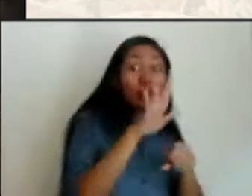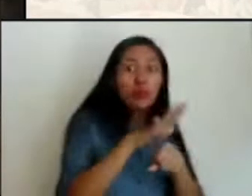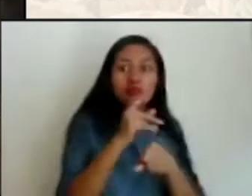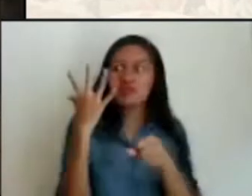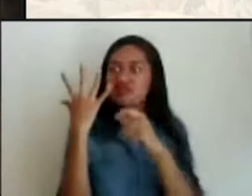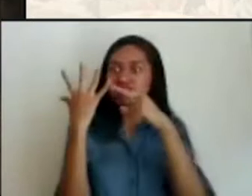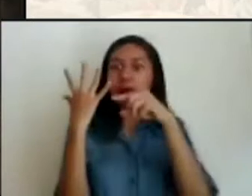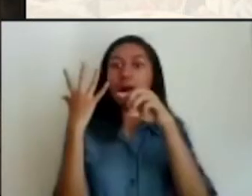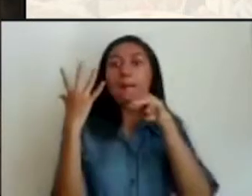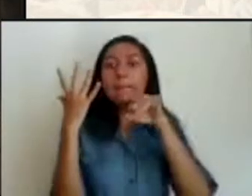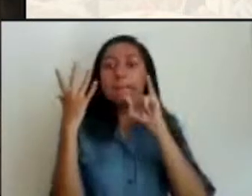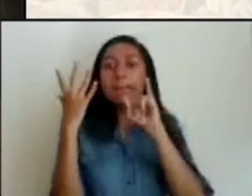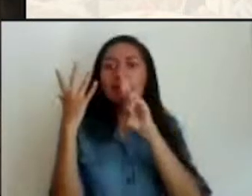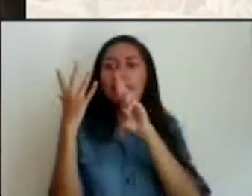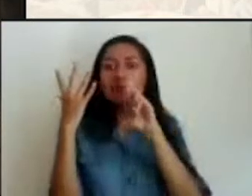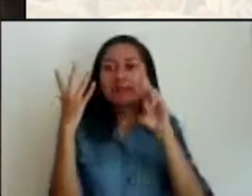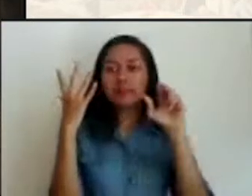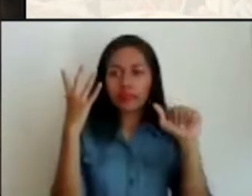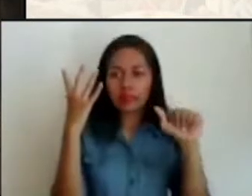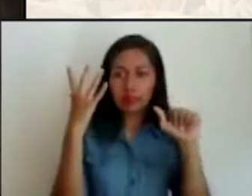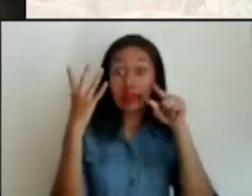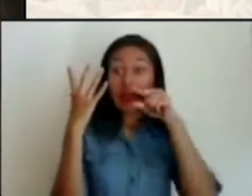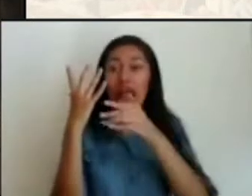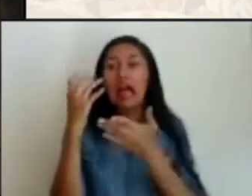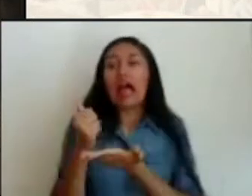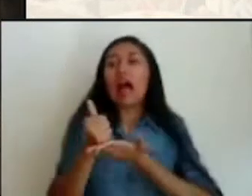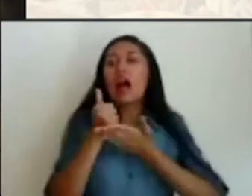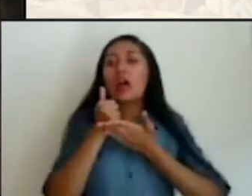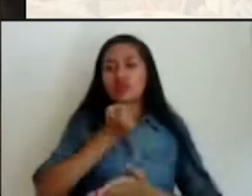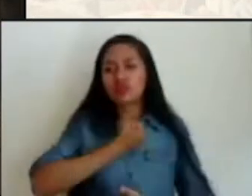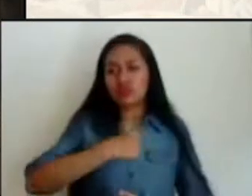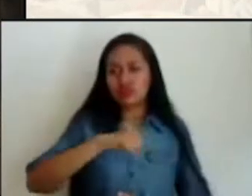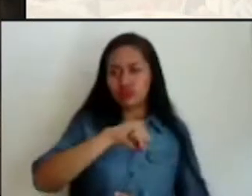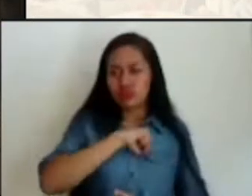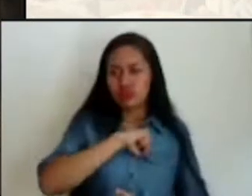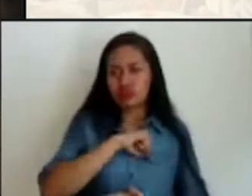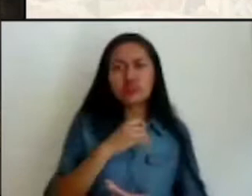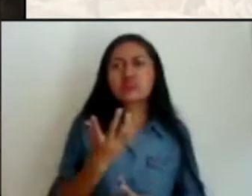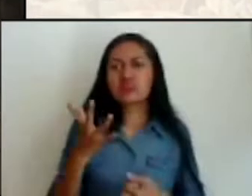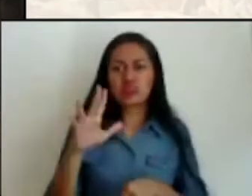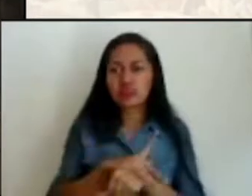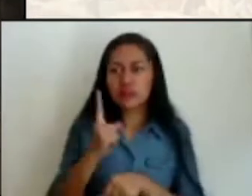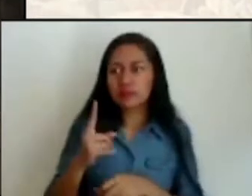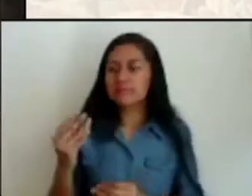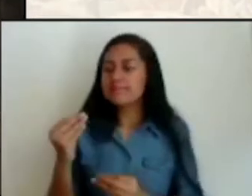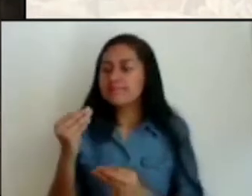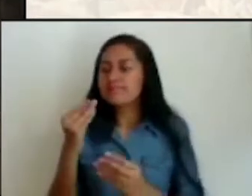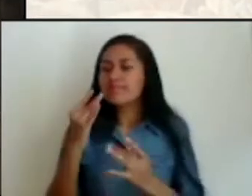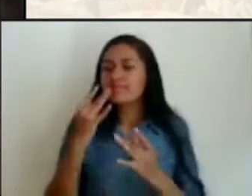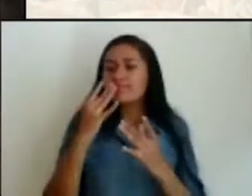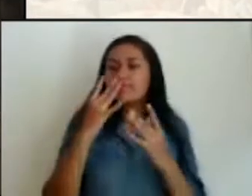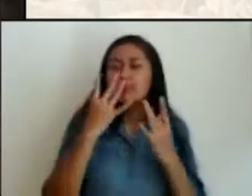la antigüedad como preservadores de la salud. Se utilizaban en la momificación, se utilizaban